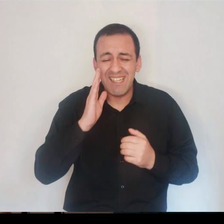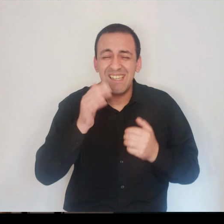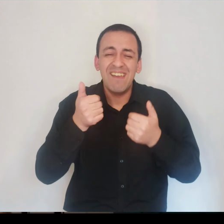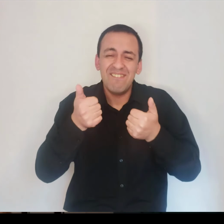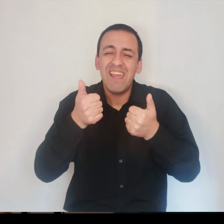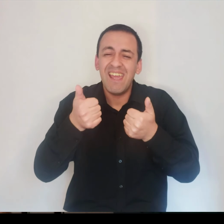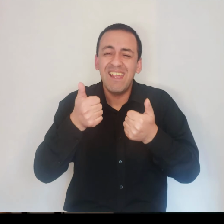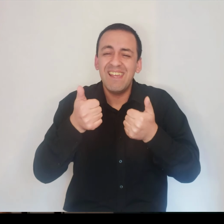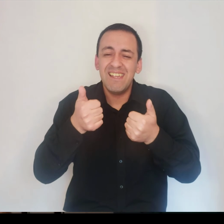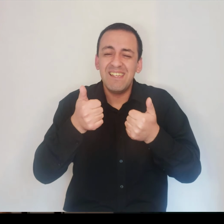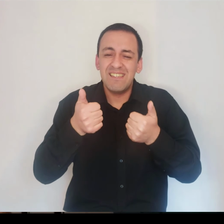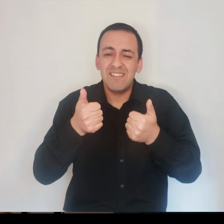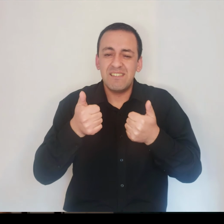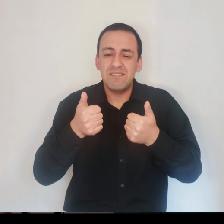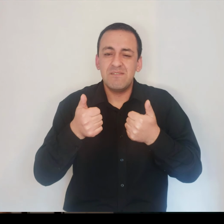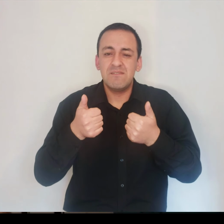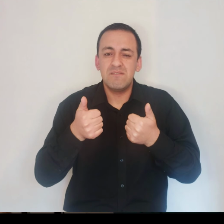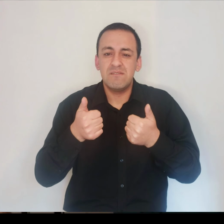¡Todo está bien!